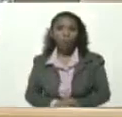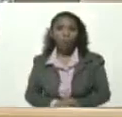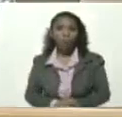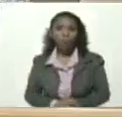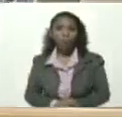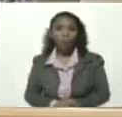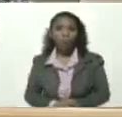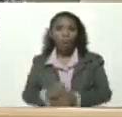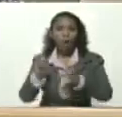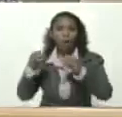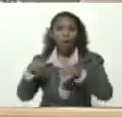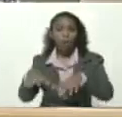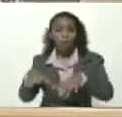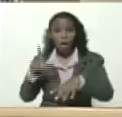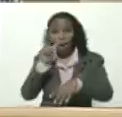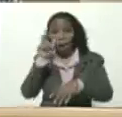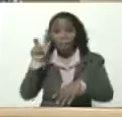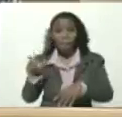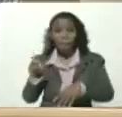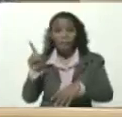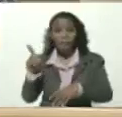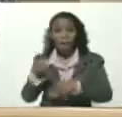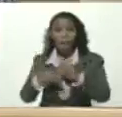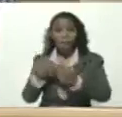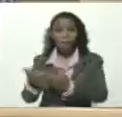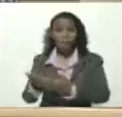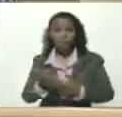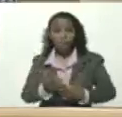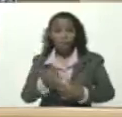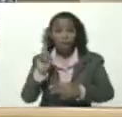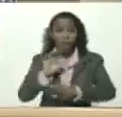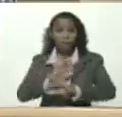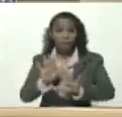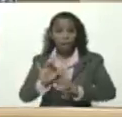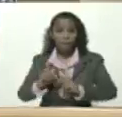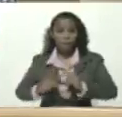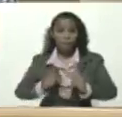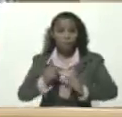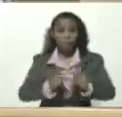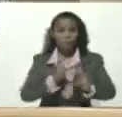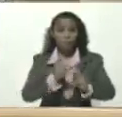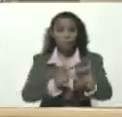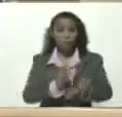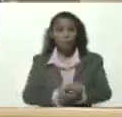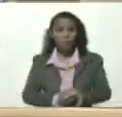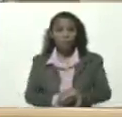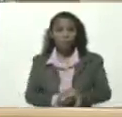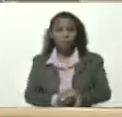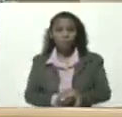La renuncia de Carlos Ocariz fue recibida y está procesada.